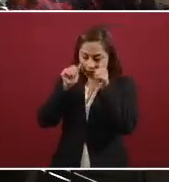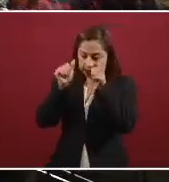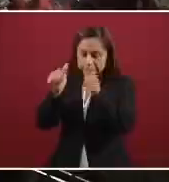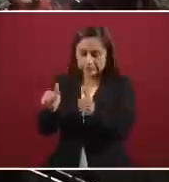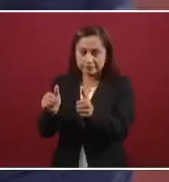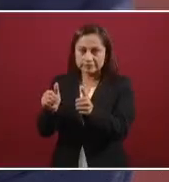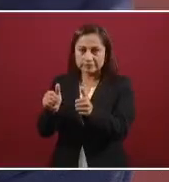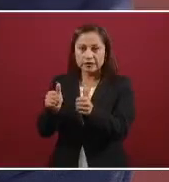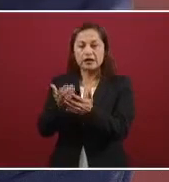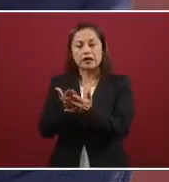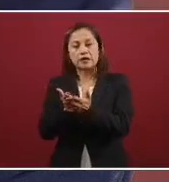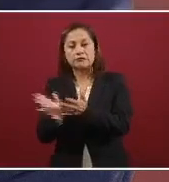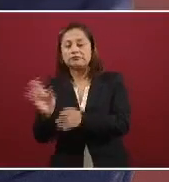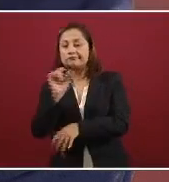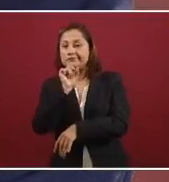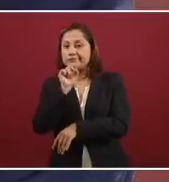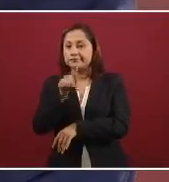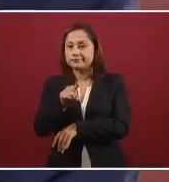la